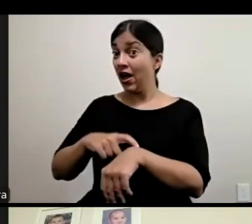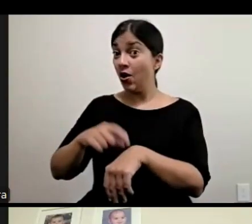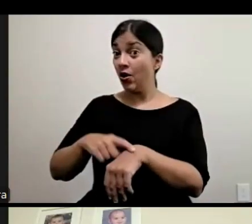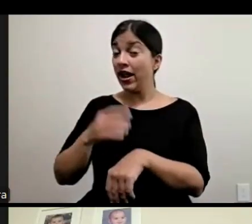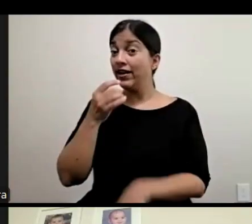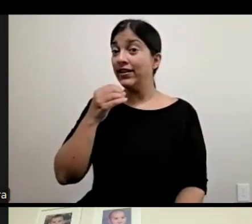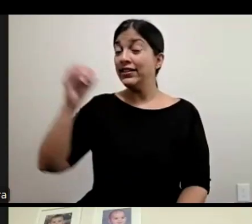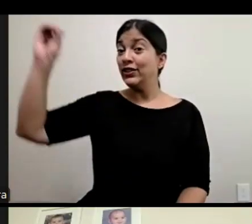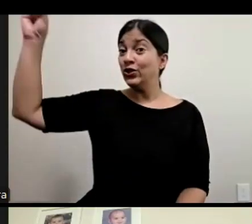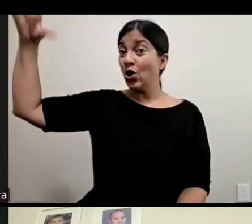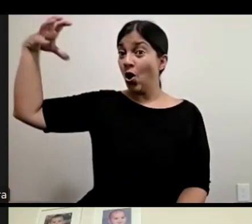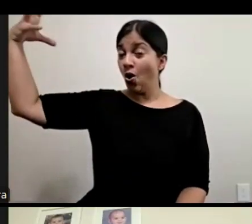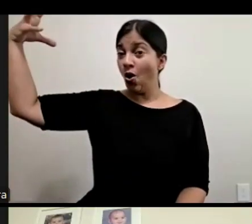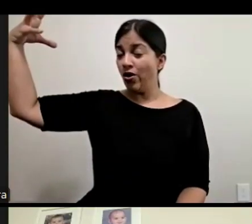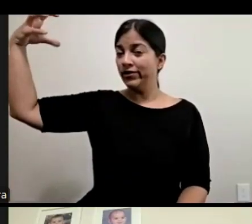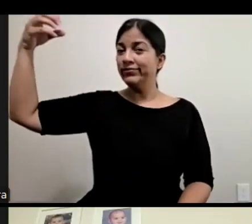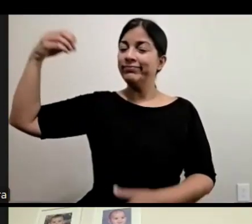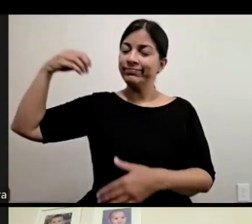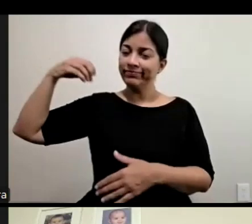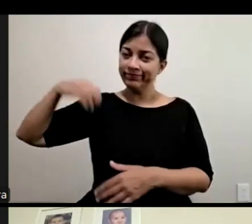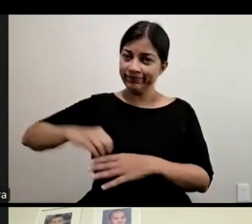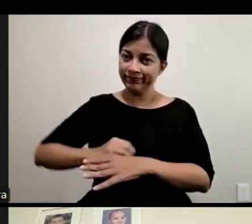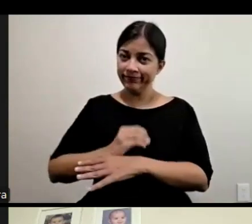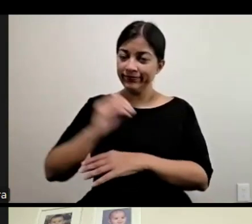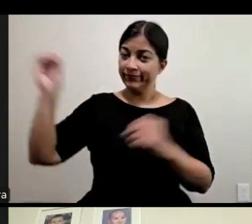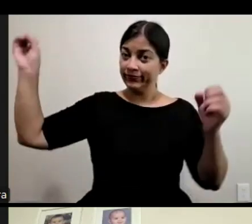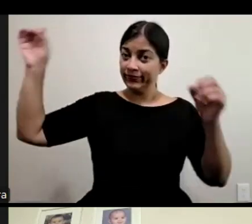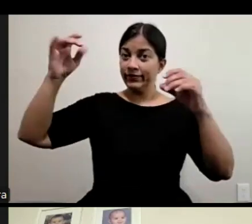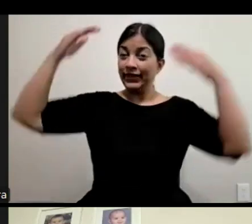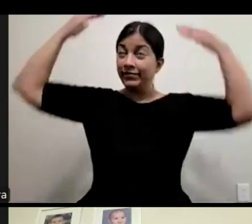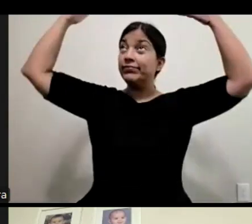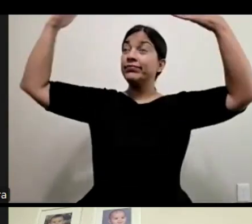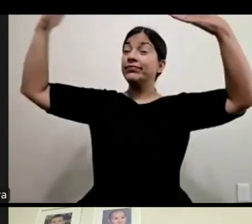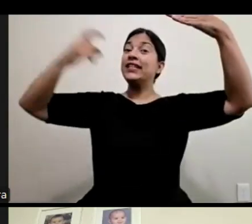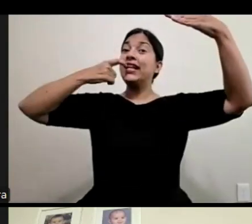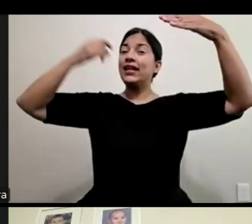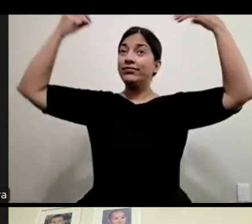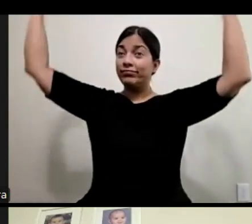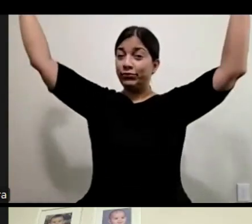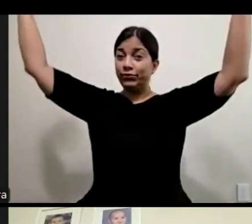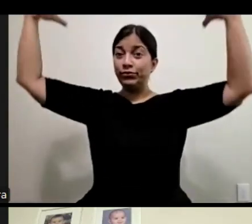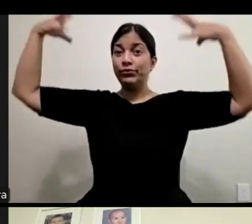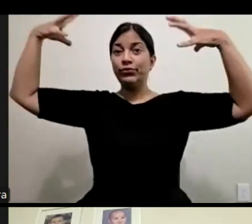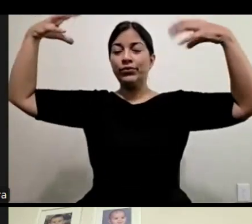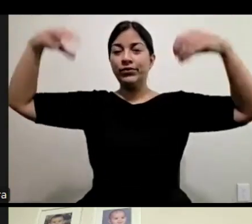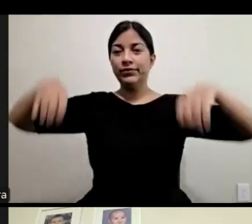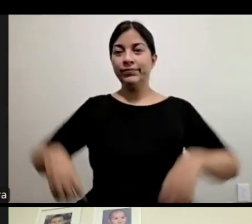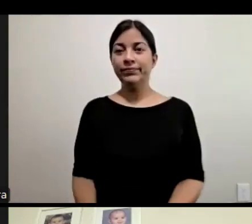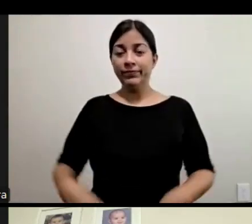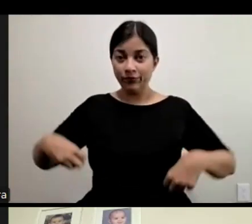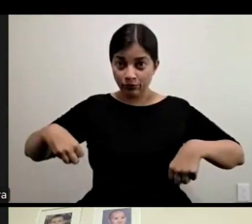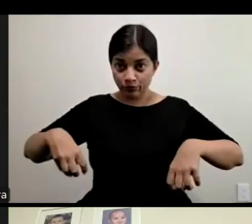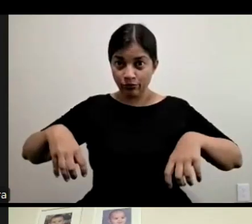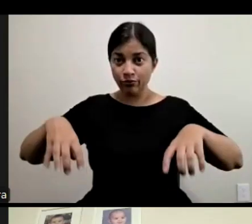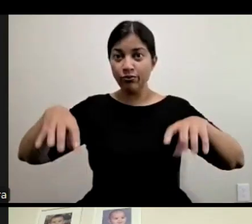estaba literalmente entrando por unos cristales, ¿no? de la sala, iba alumbrando la sala al mismo tiempo